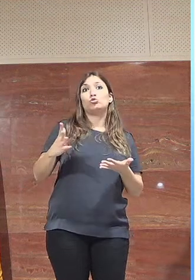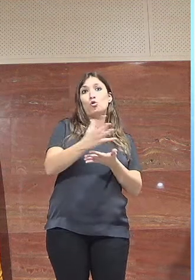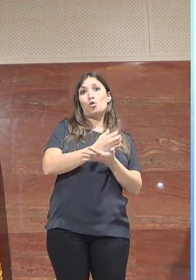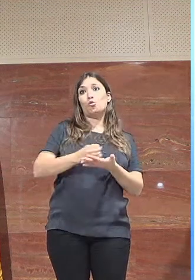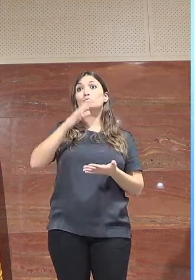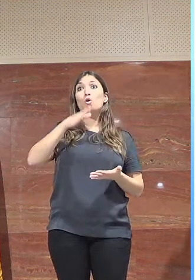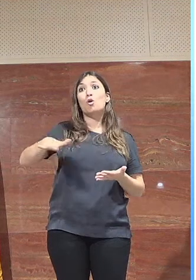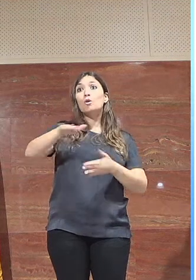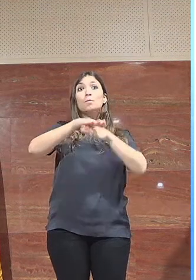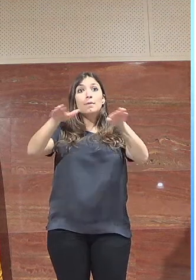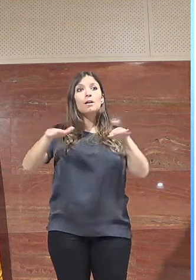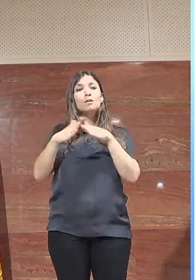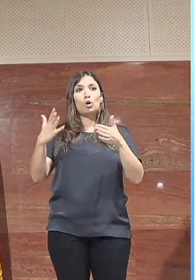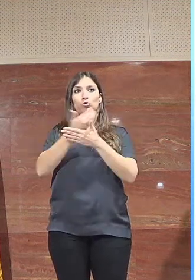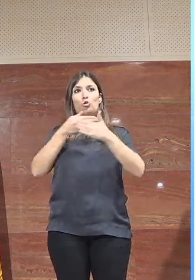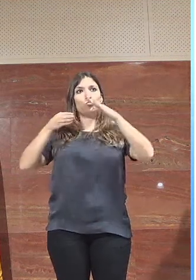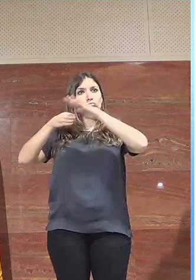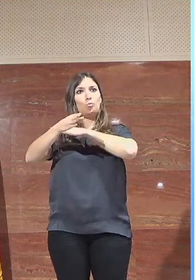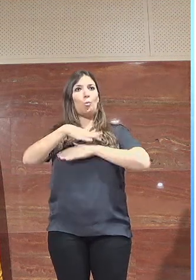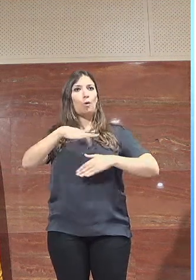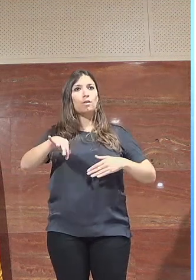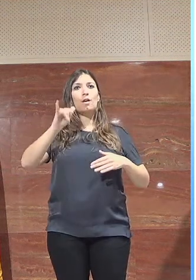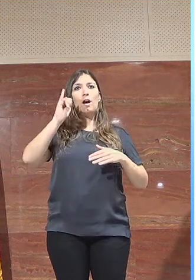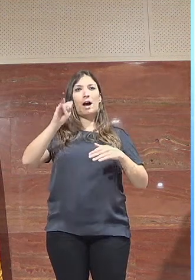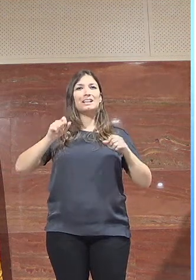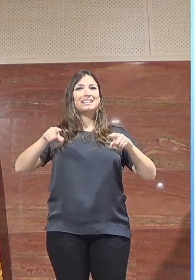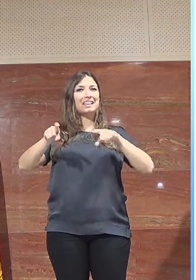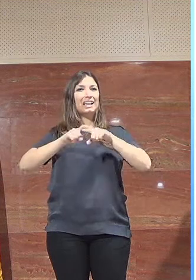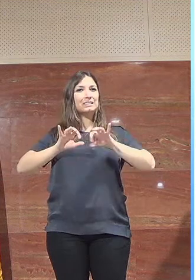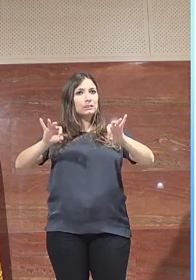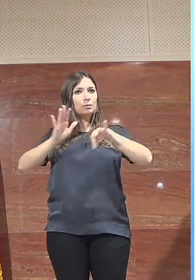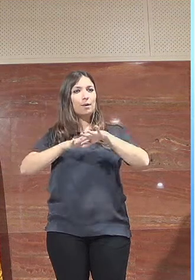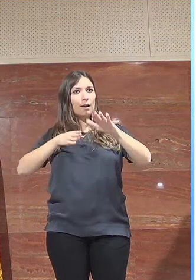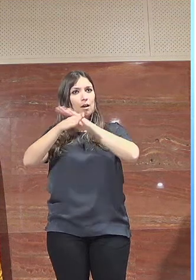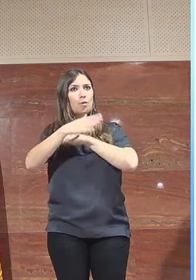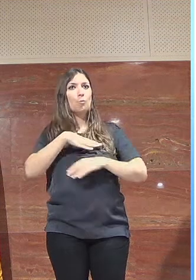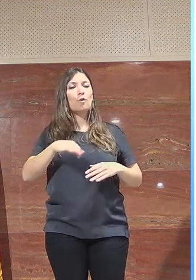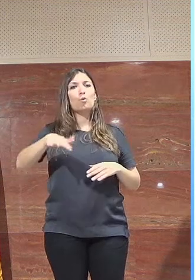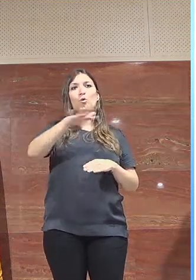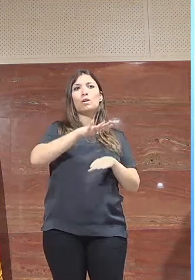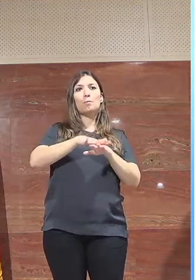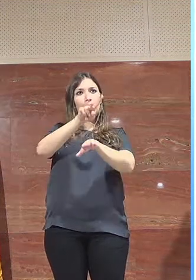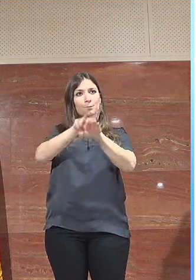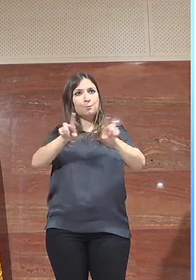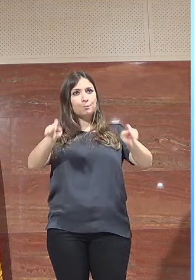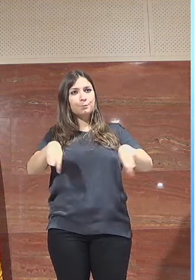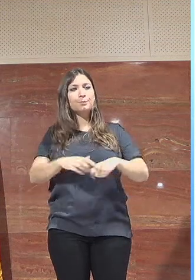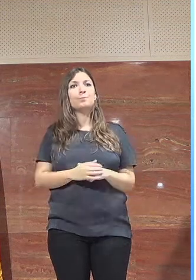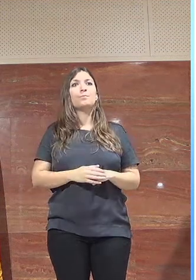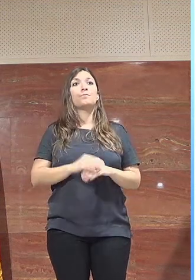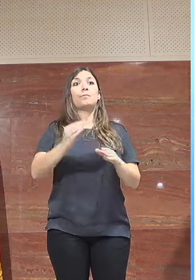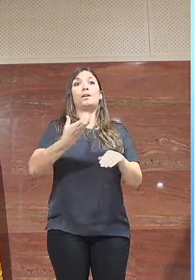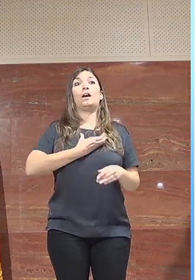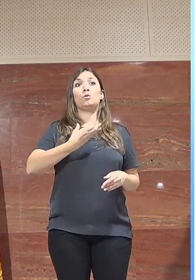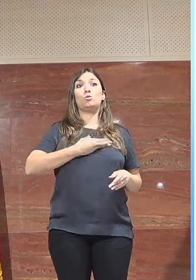en el que podemos todos acceder, tienen sillas anfibias, tienen espacios donde poder descansar. El Ayuntamiento